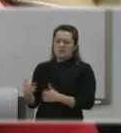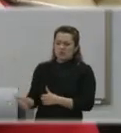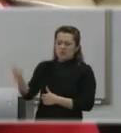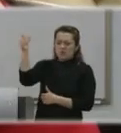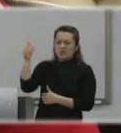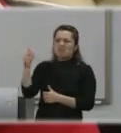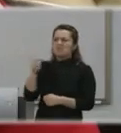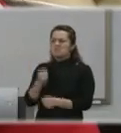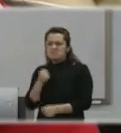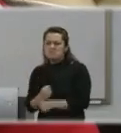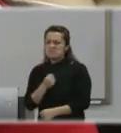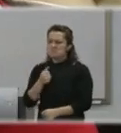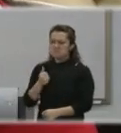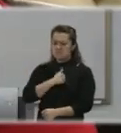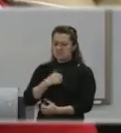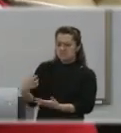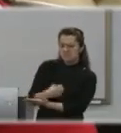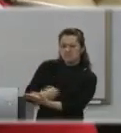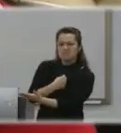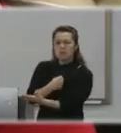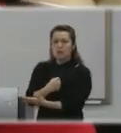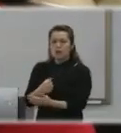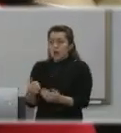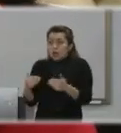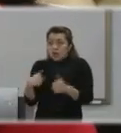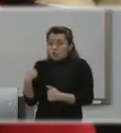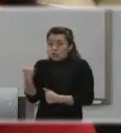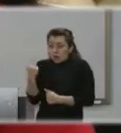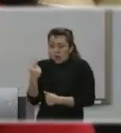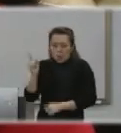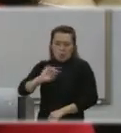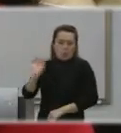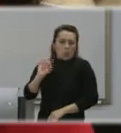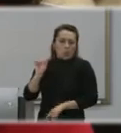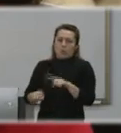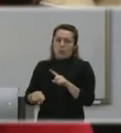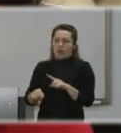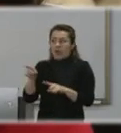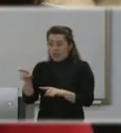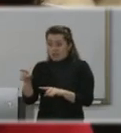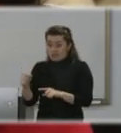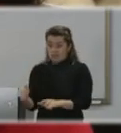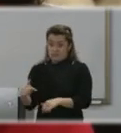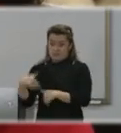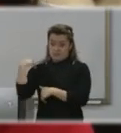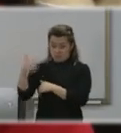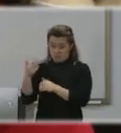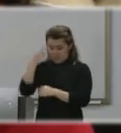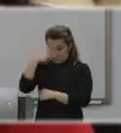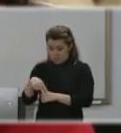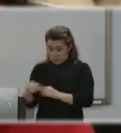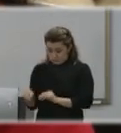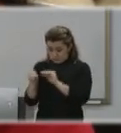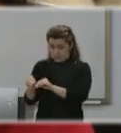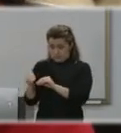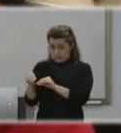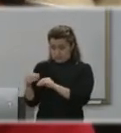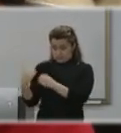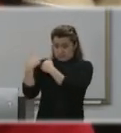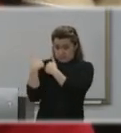solo. Si no es capaz de sostenerse solo, ¿cómo va a ser para sostener a alguien más? Y pues creo que